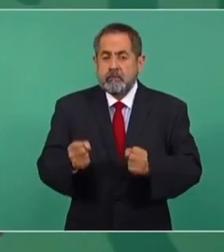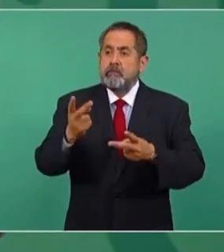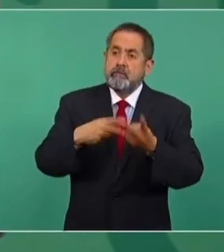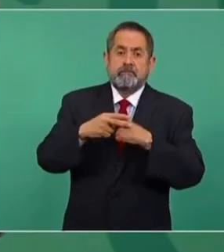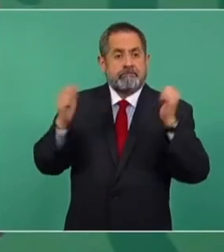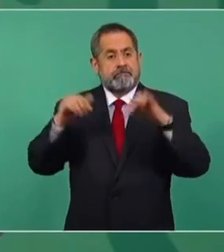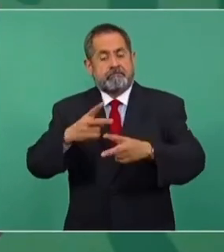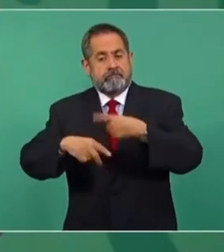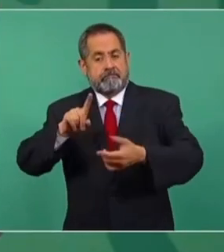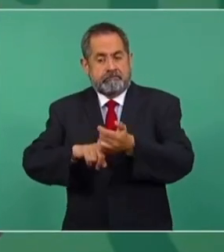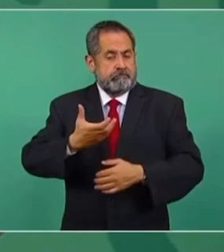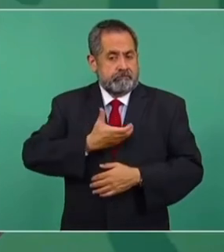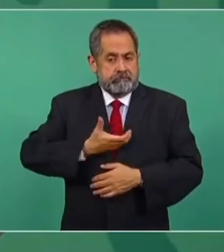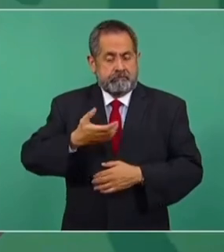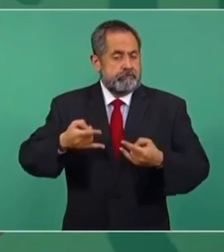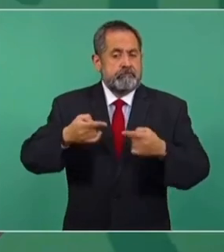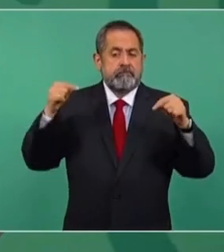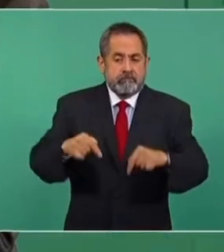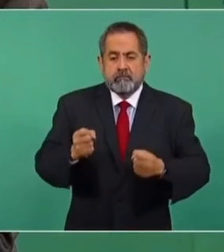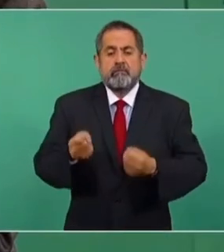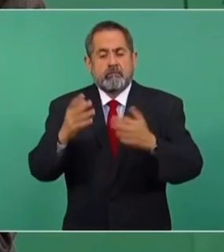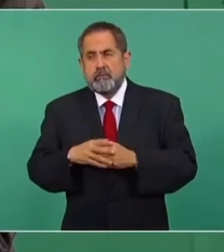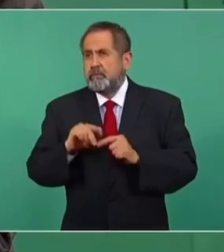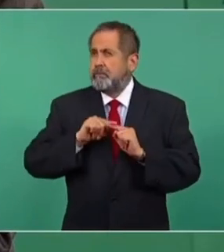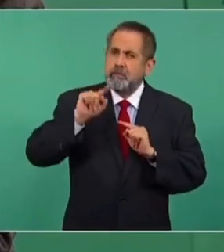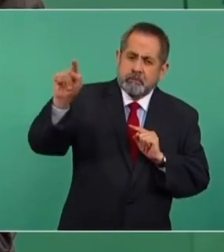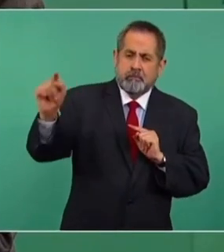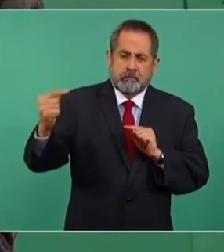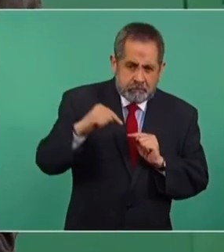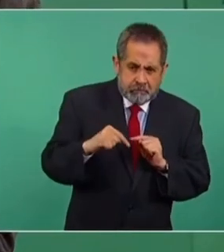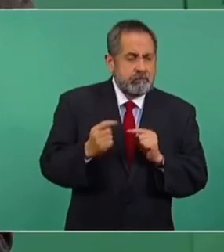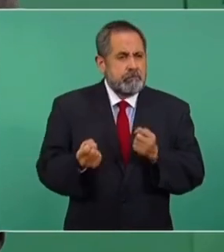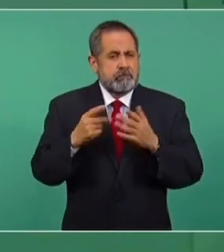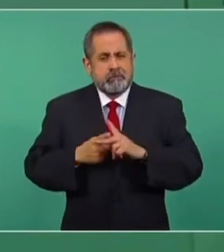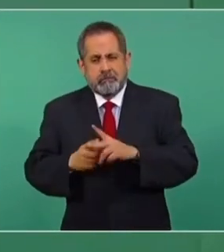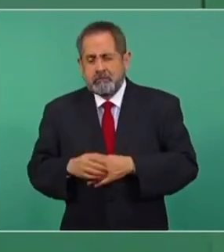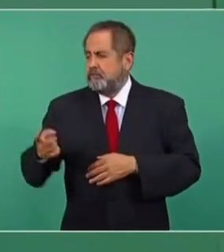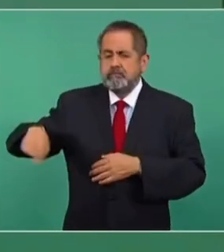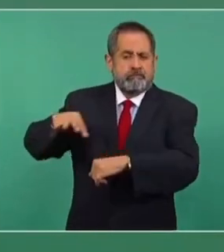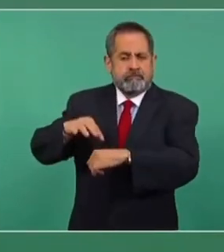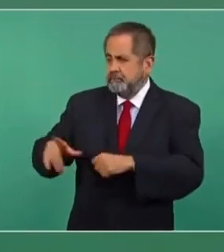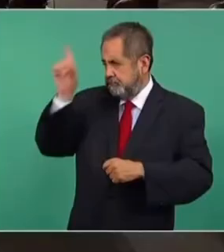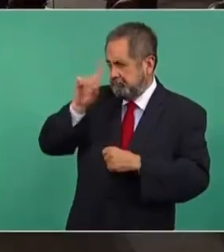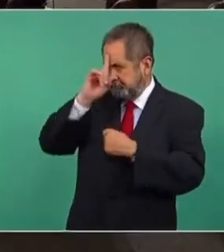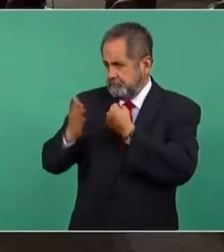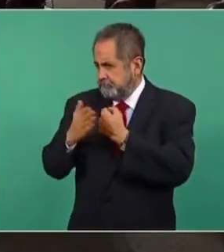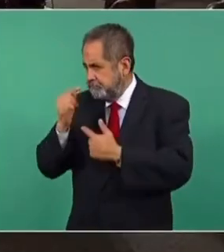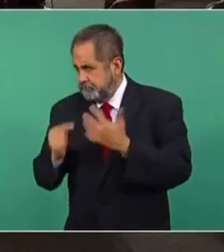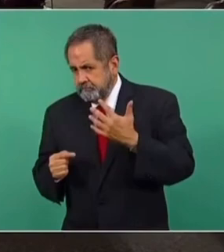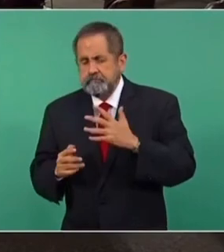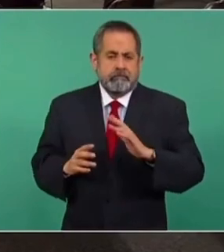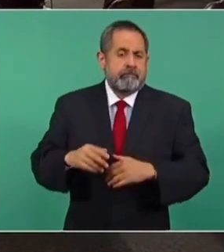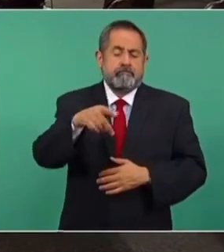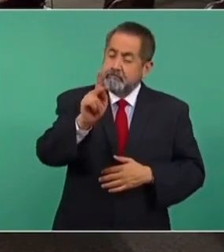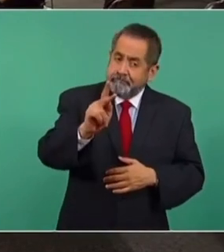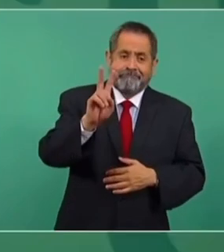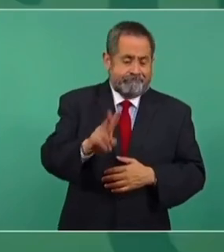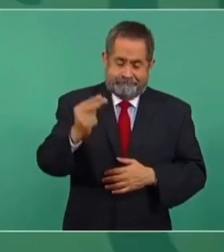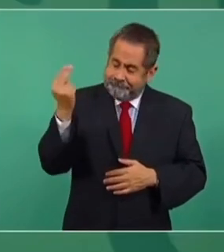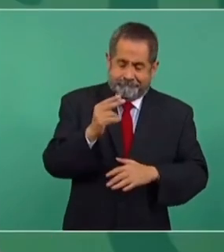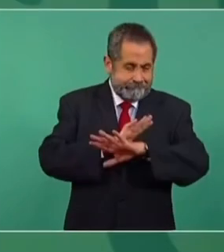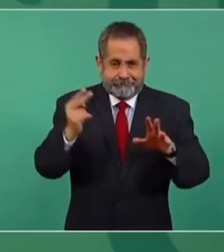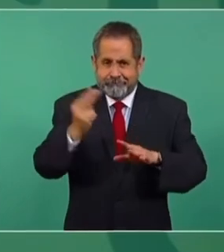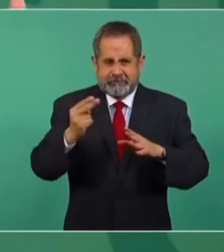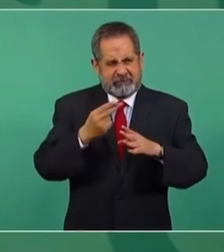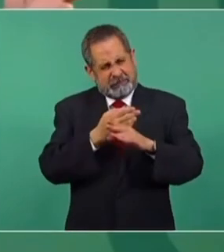cuántos pueden llegar, la distancia y todo lo que nos puedan recomendar los médicos. Pero sí hace falta